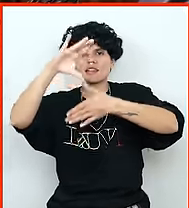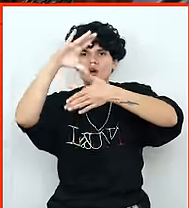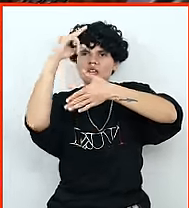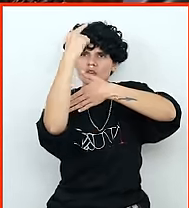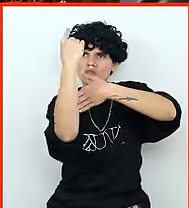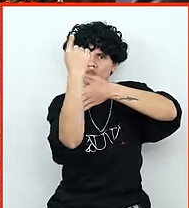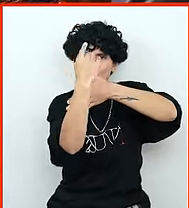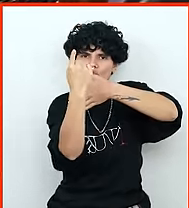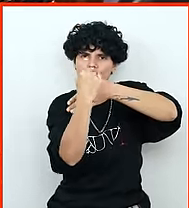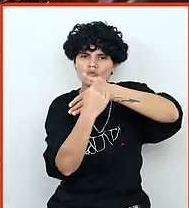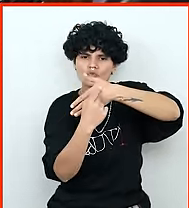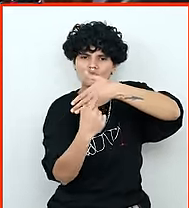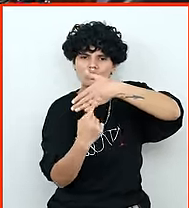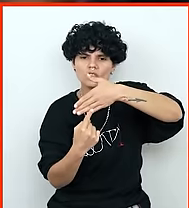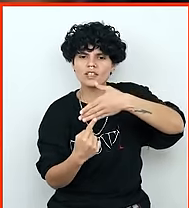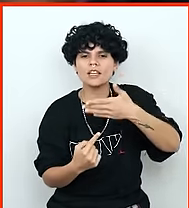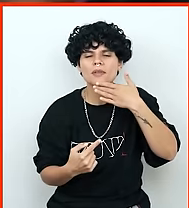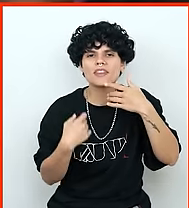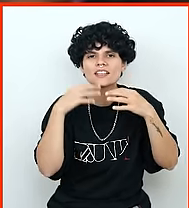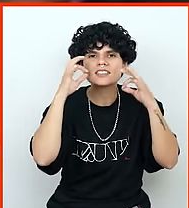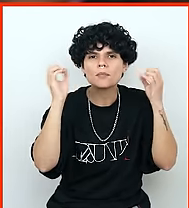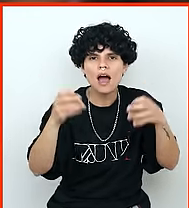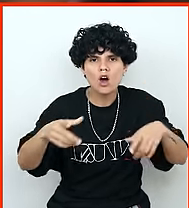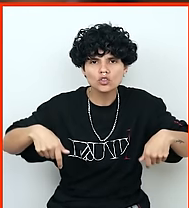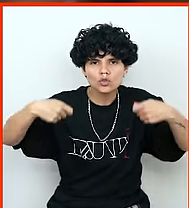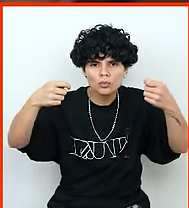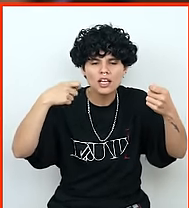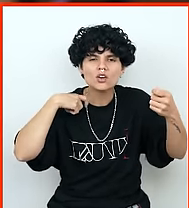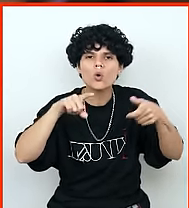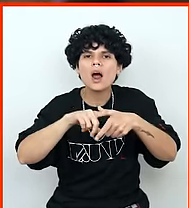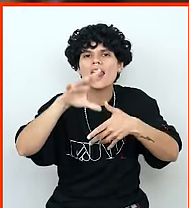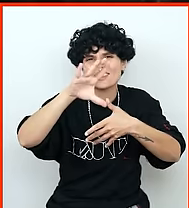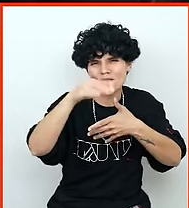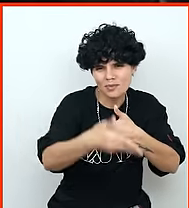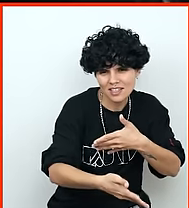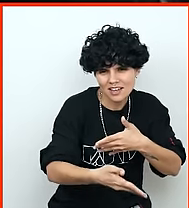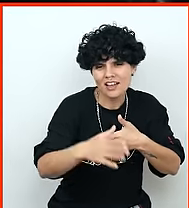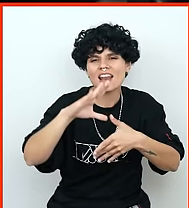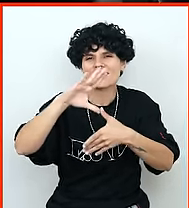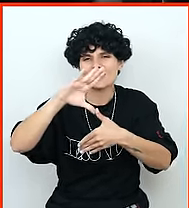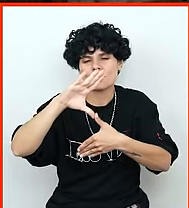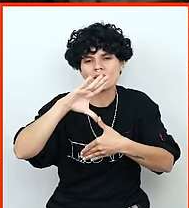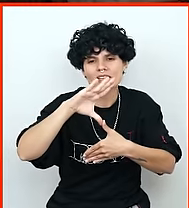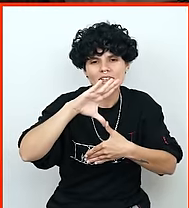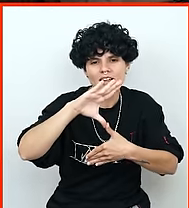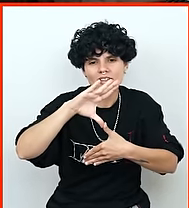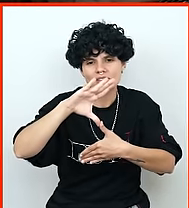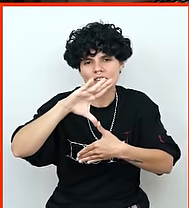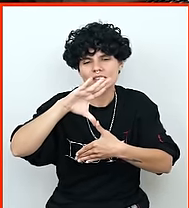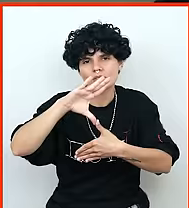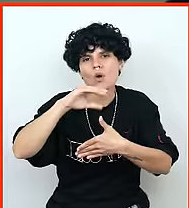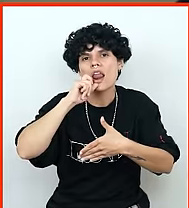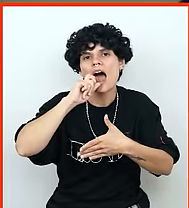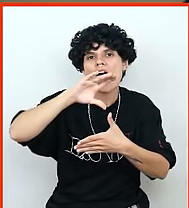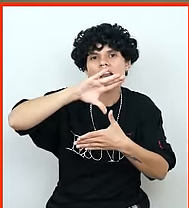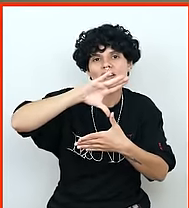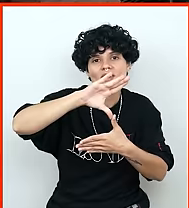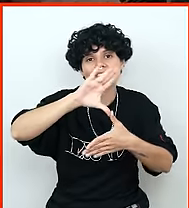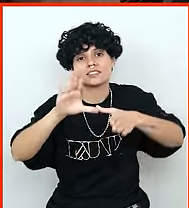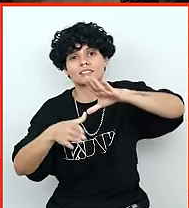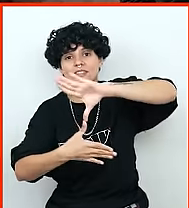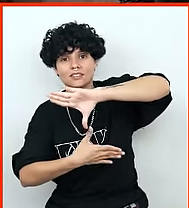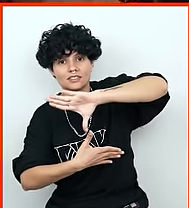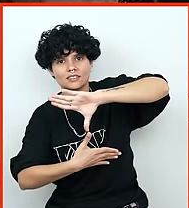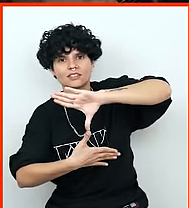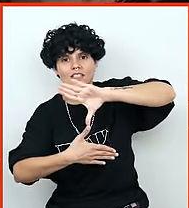por toda Latinoamérica, hablando un poco de El Sombrero del Mago, sería Latinoamérica, básicamente. El Sombrero del Mago es Latinoamérica, ¿no? Claro, dado vuelta. Es bonito eso.